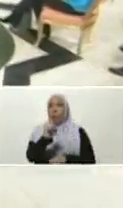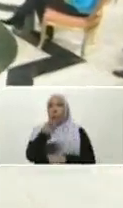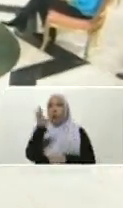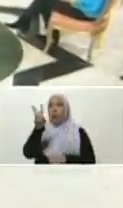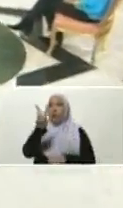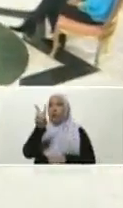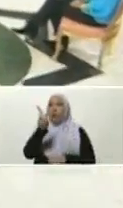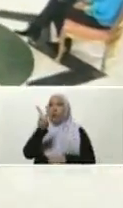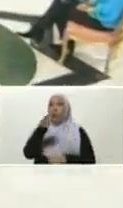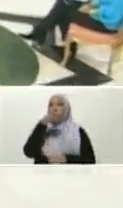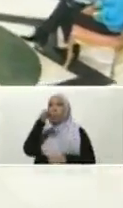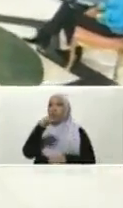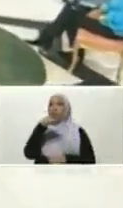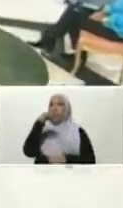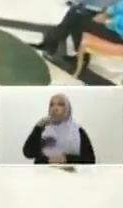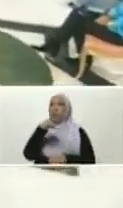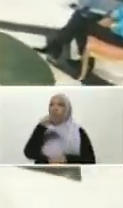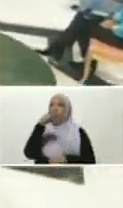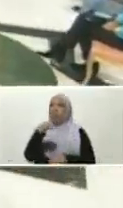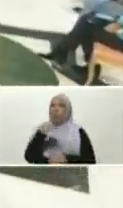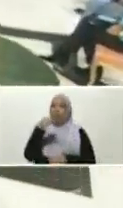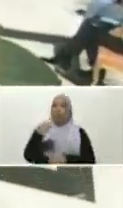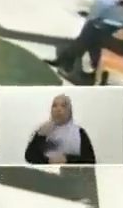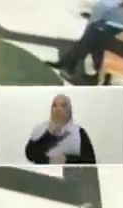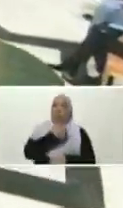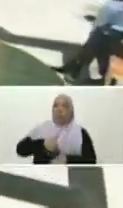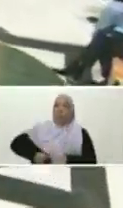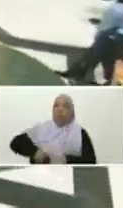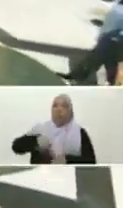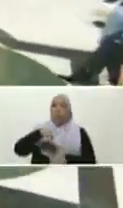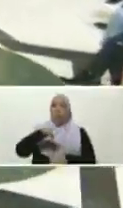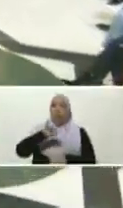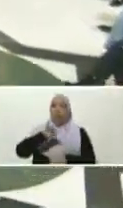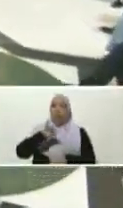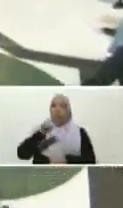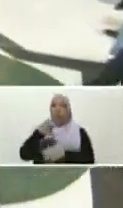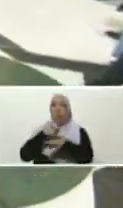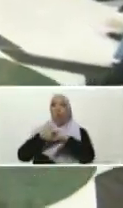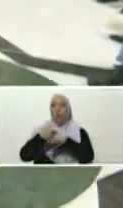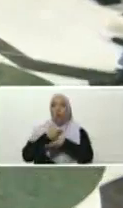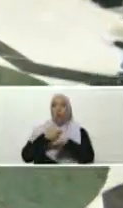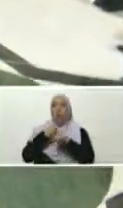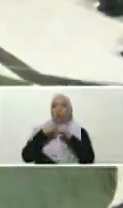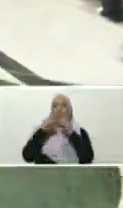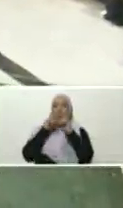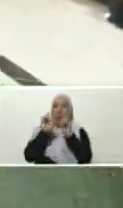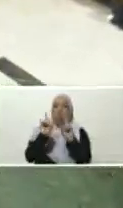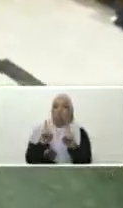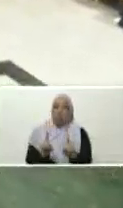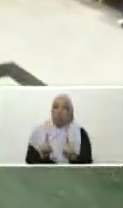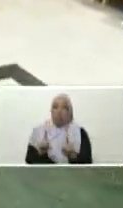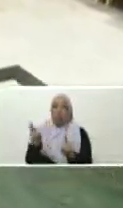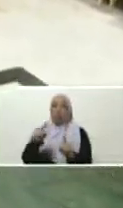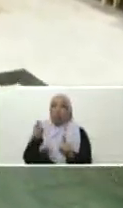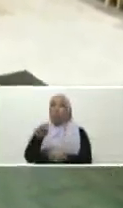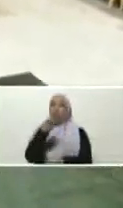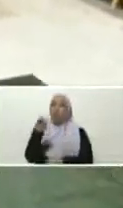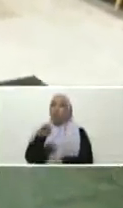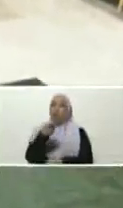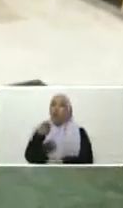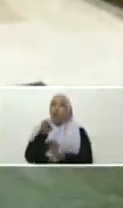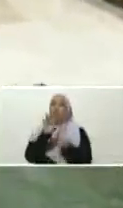Venezuela siempre, usted con su, como presidente y su gobierno, siempre decidieron que van a buscar las